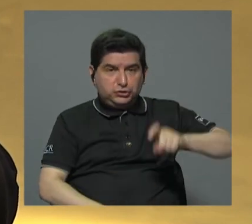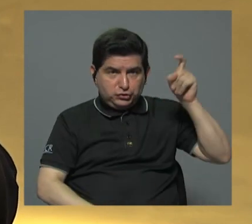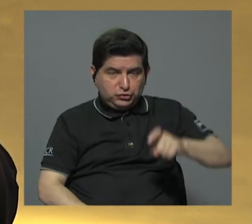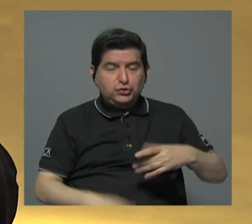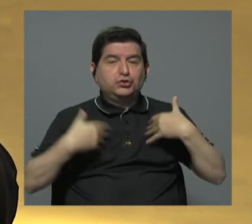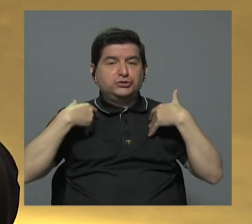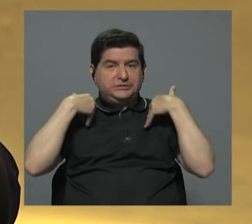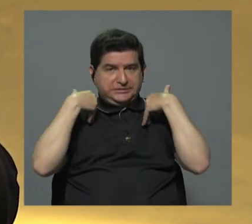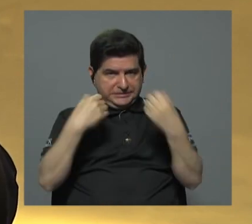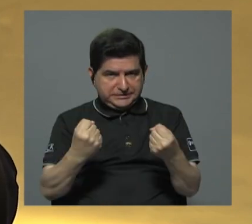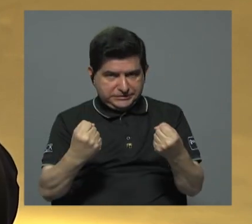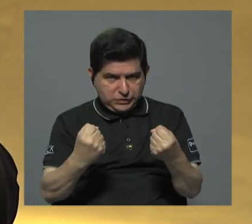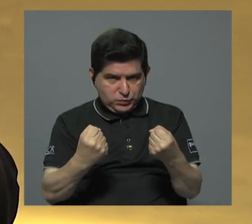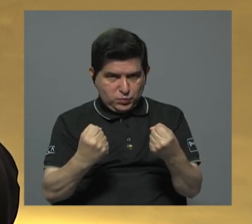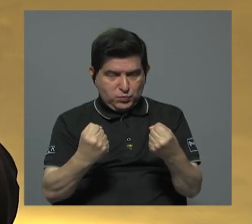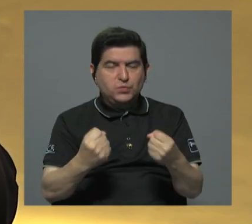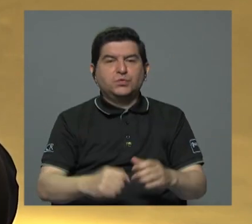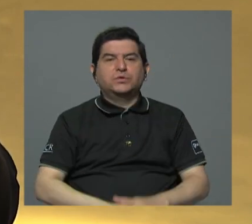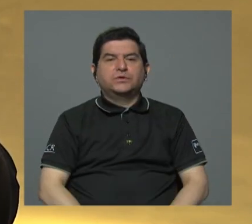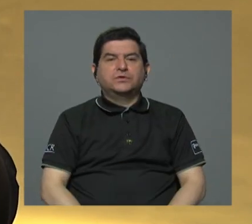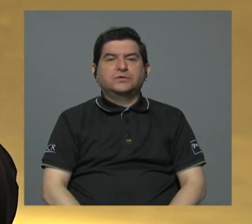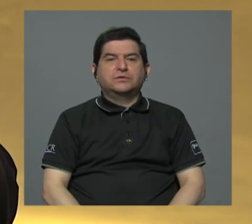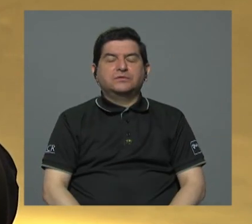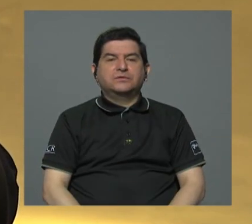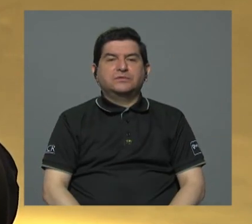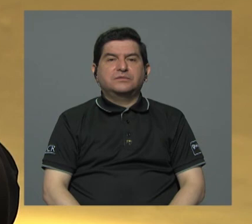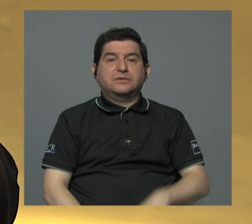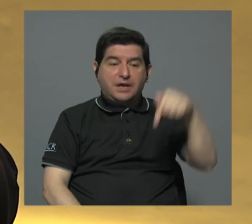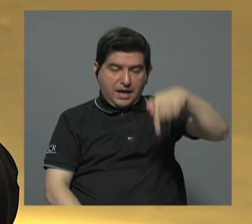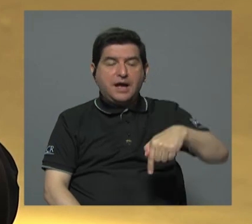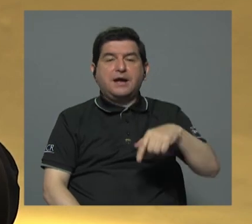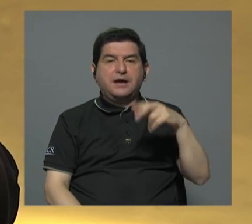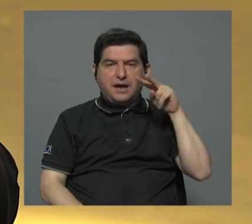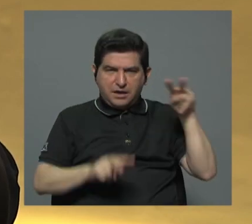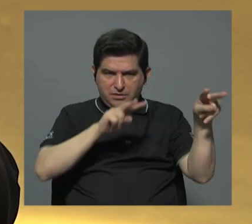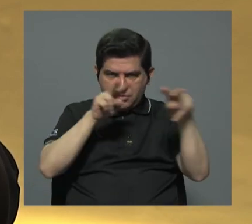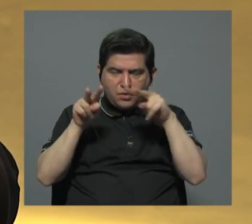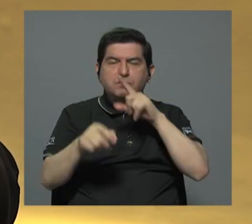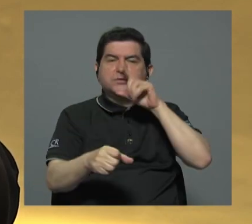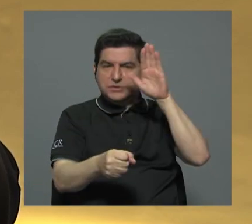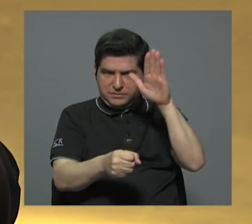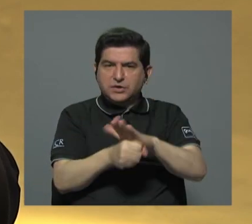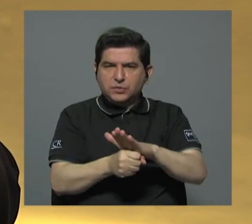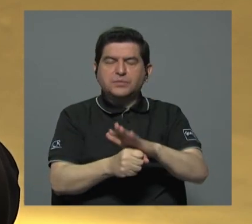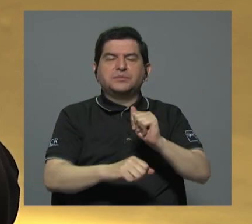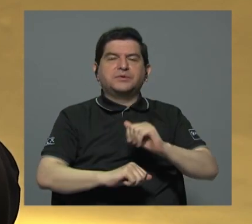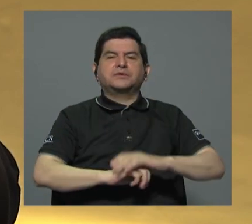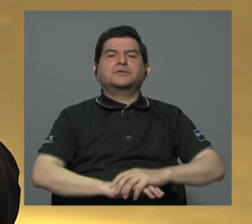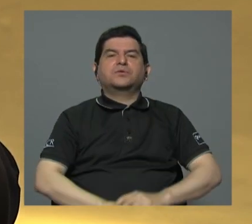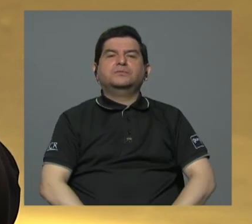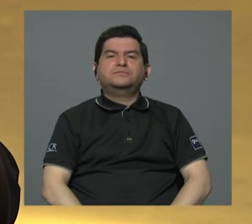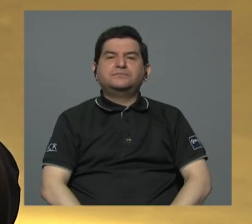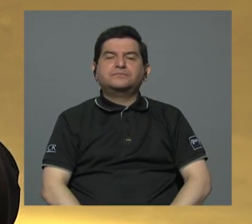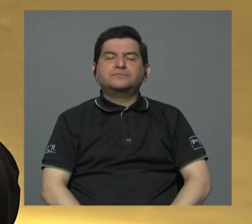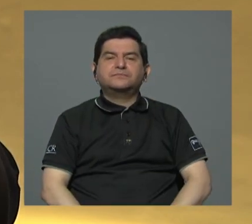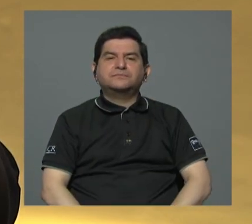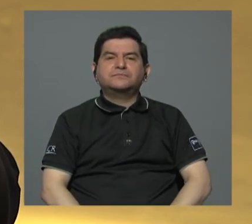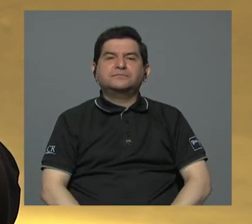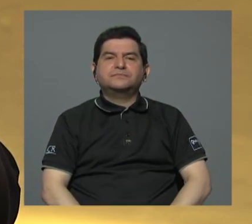la salud. En el estudio las estamos observando y